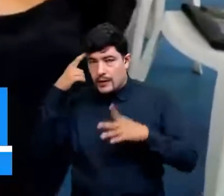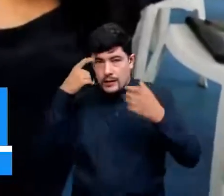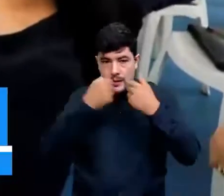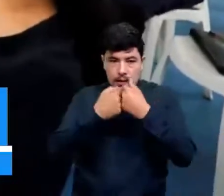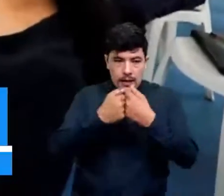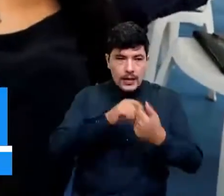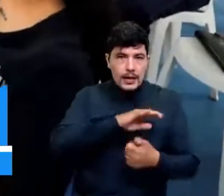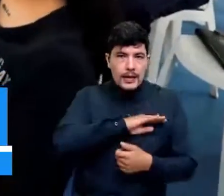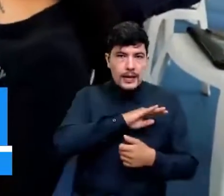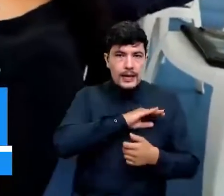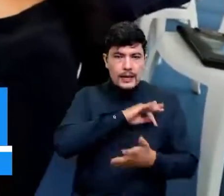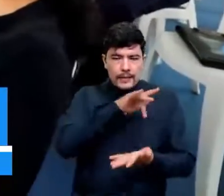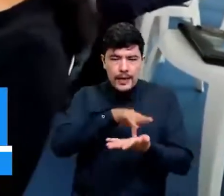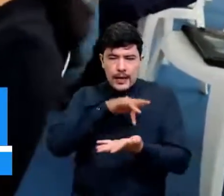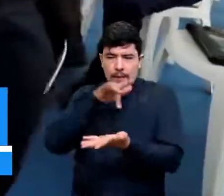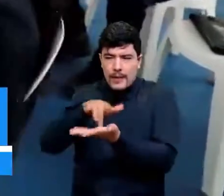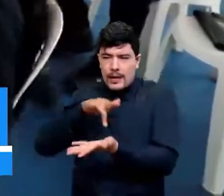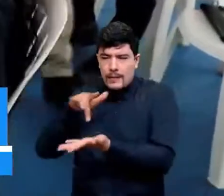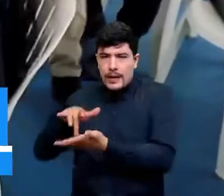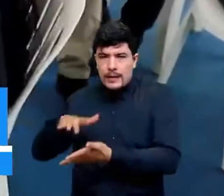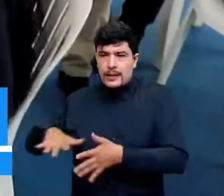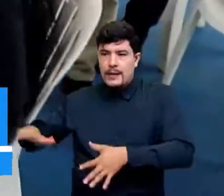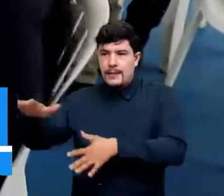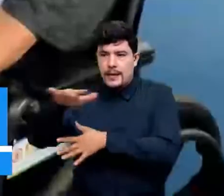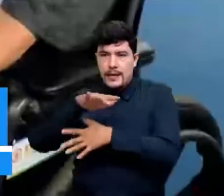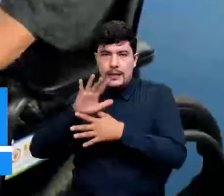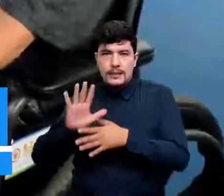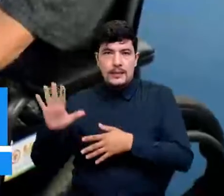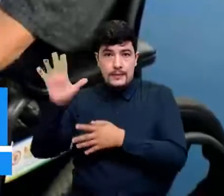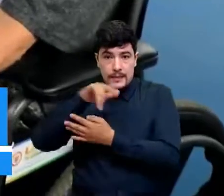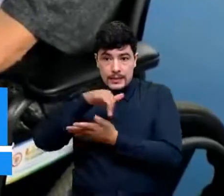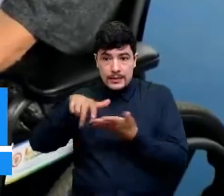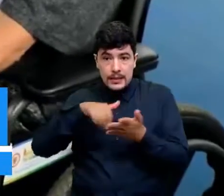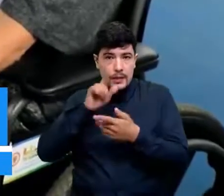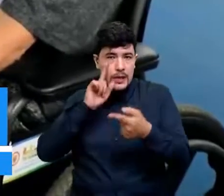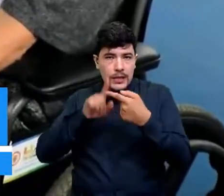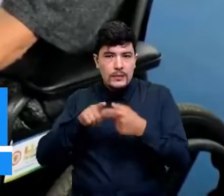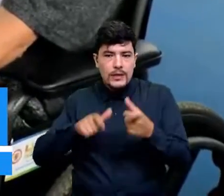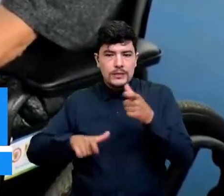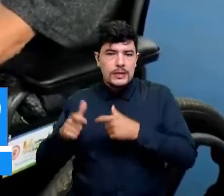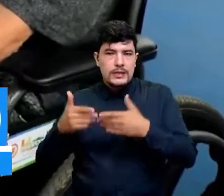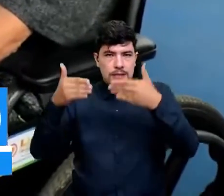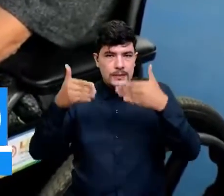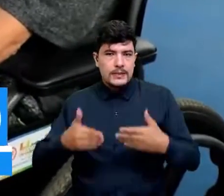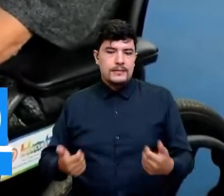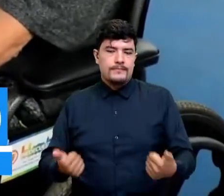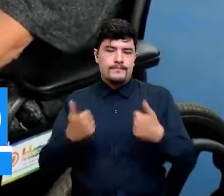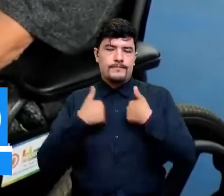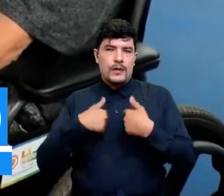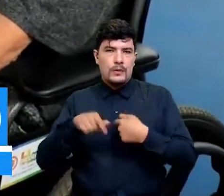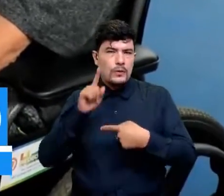municipales han recorrido el departamento para fortalecer a la población con discapacidad. Esto en aras